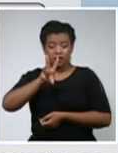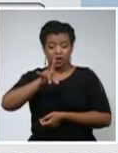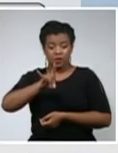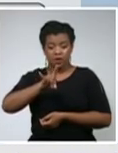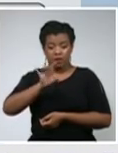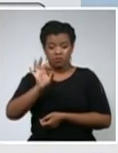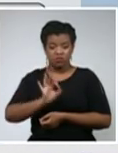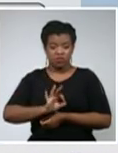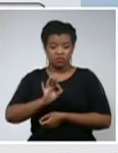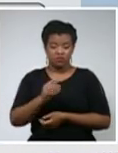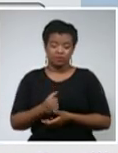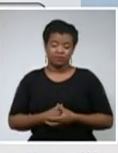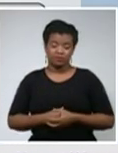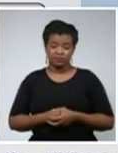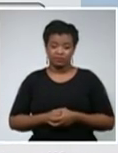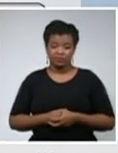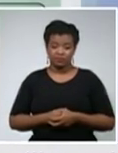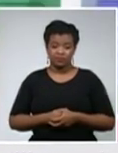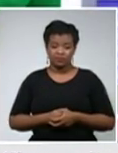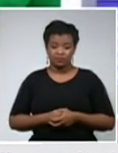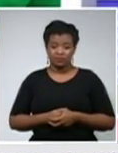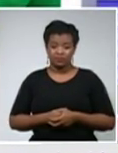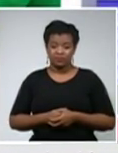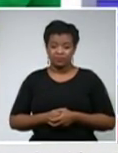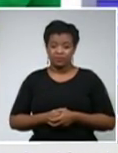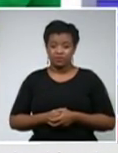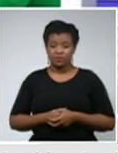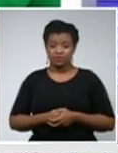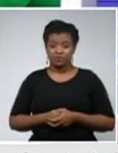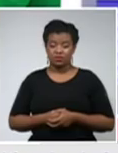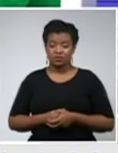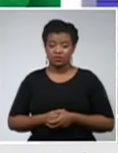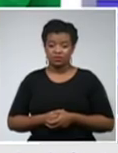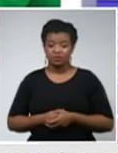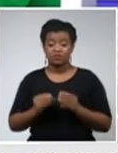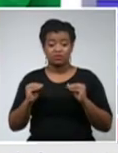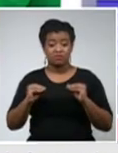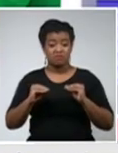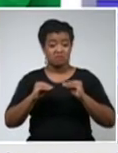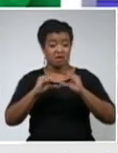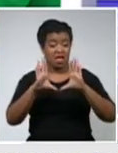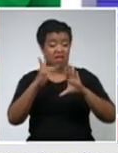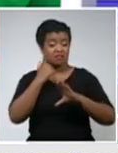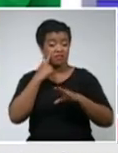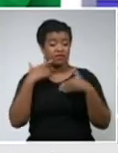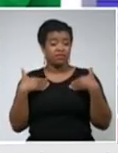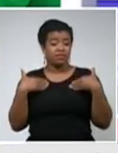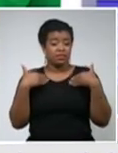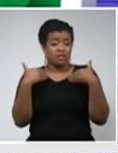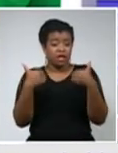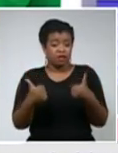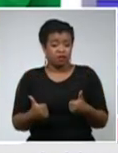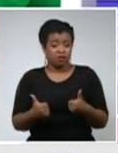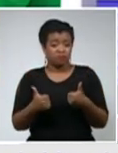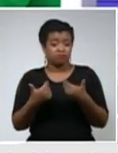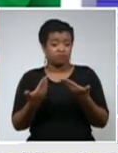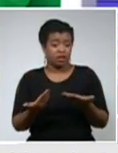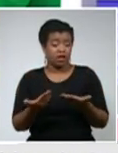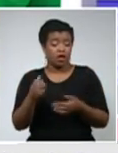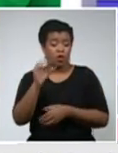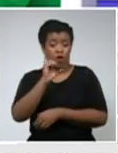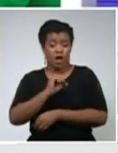2,39%. Ahí esta mañana veíamos al director general de la Organización Mundial de la